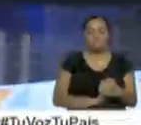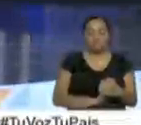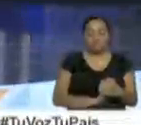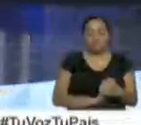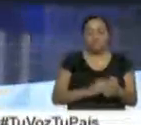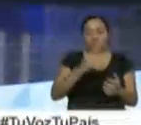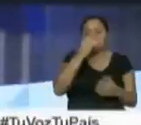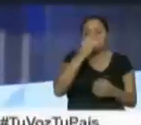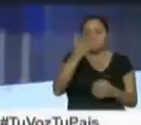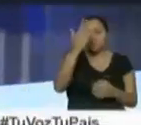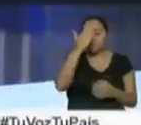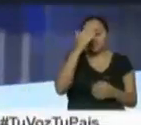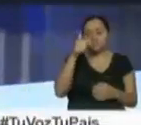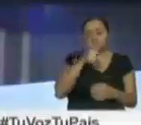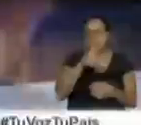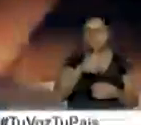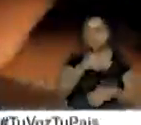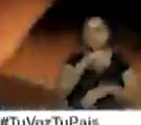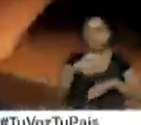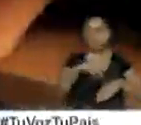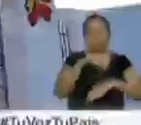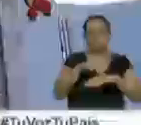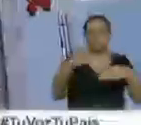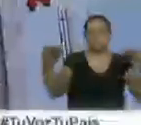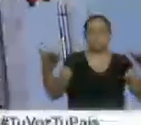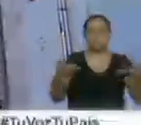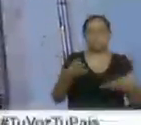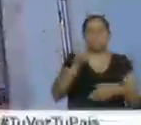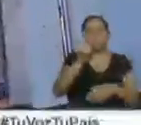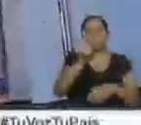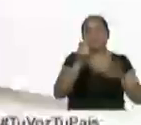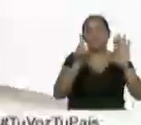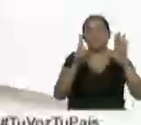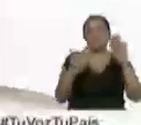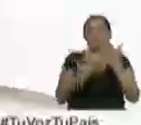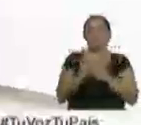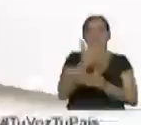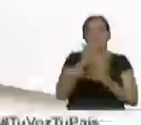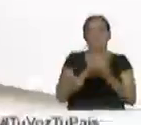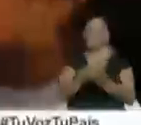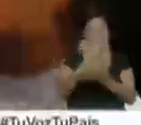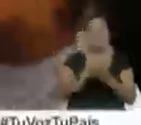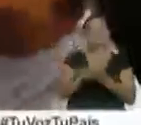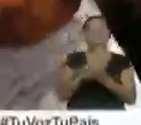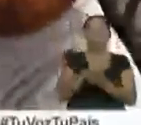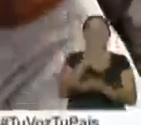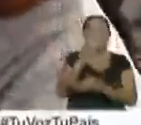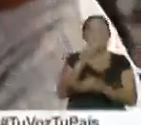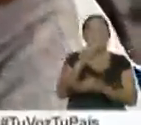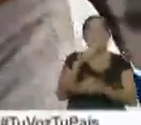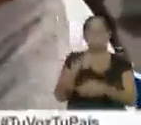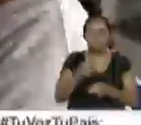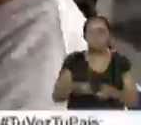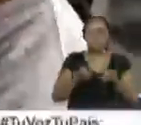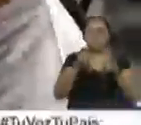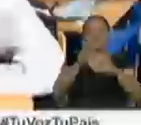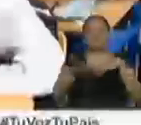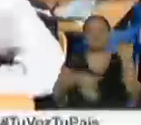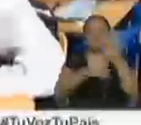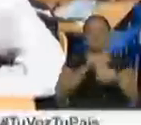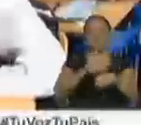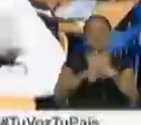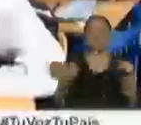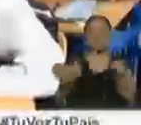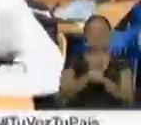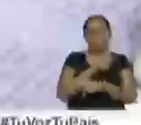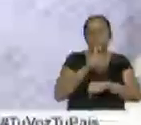Santo Domingo de los Áchilas y Manabí recibieron 26 nuevas unidades educativas siglo XXI que fueron entregadas de manera